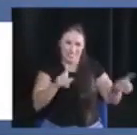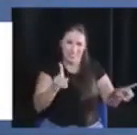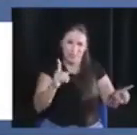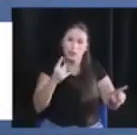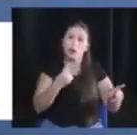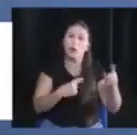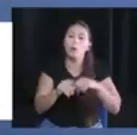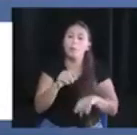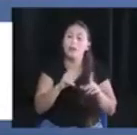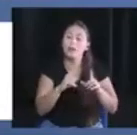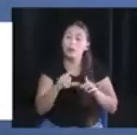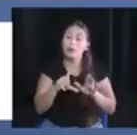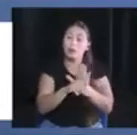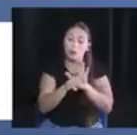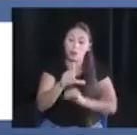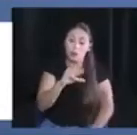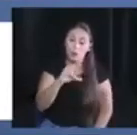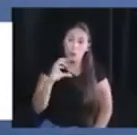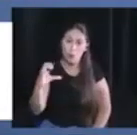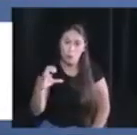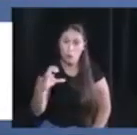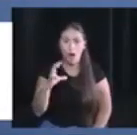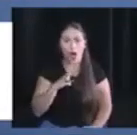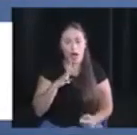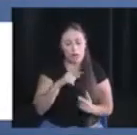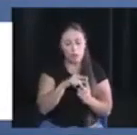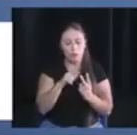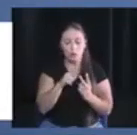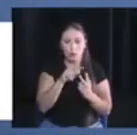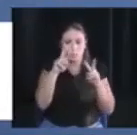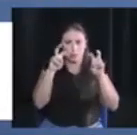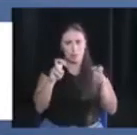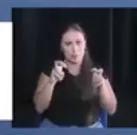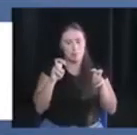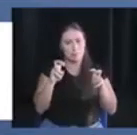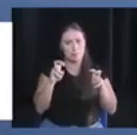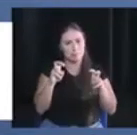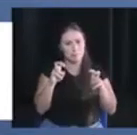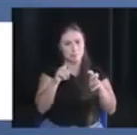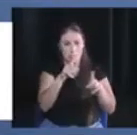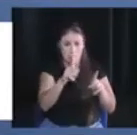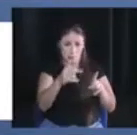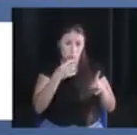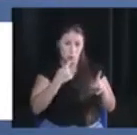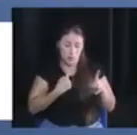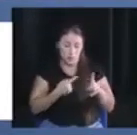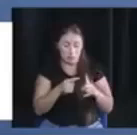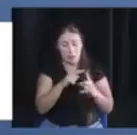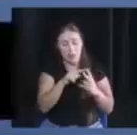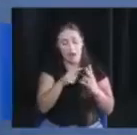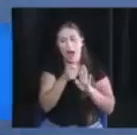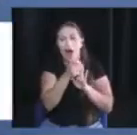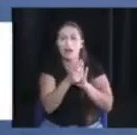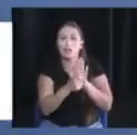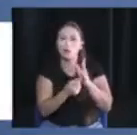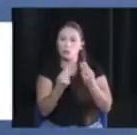ley de urgente consideración yo creo que tiene dos aspectos que apuntan en lo que tú decías, varios